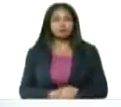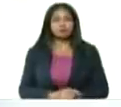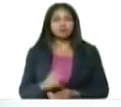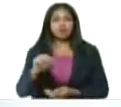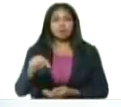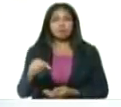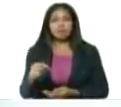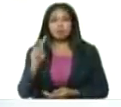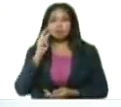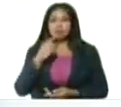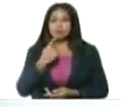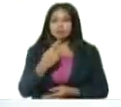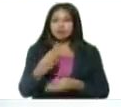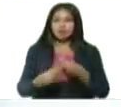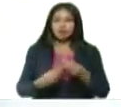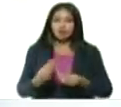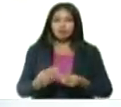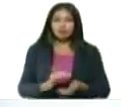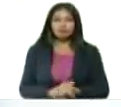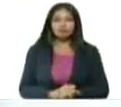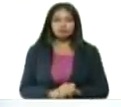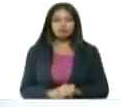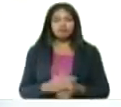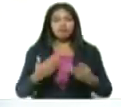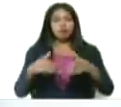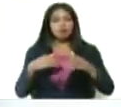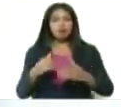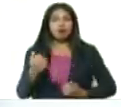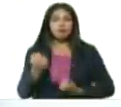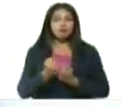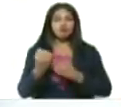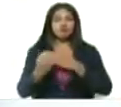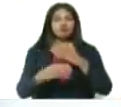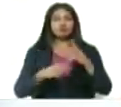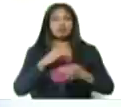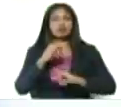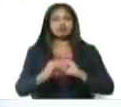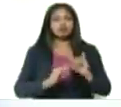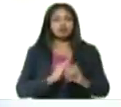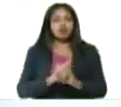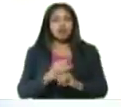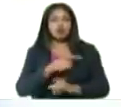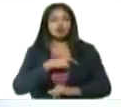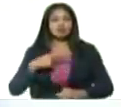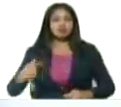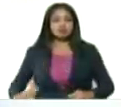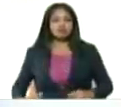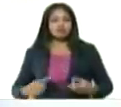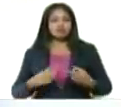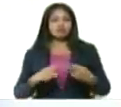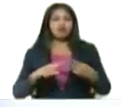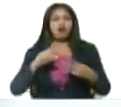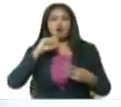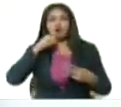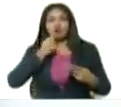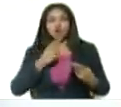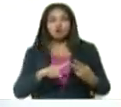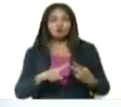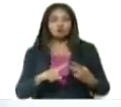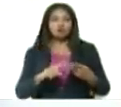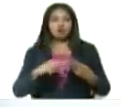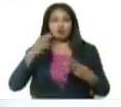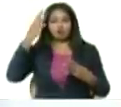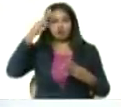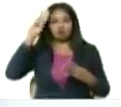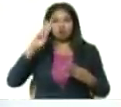su apreciación de cómo marcha la cooperación internacional con China, con Rusia, con